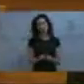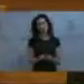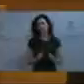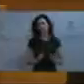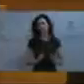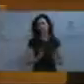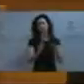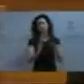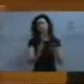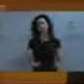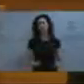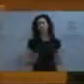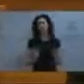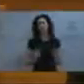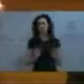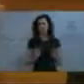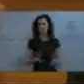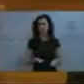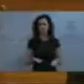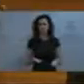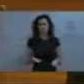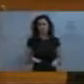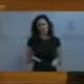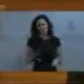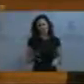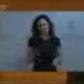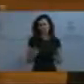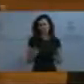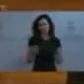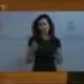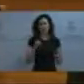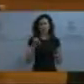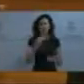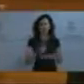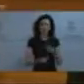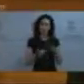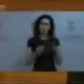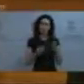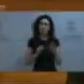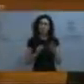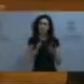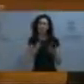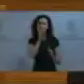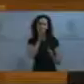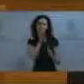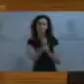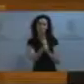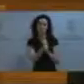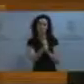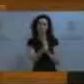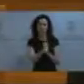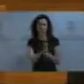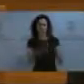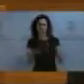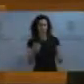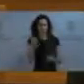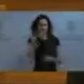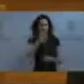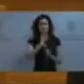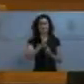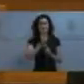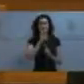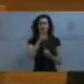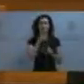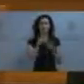su manera, así como que bueno, que sí, que lo han hecho ya y que están en ello. Por supuesto, sabremos de esas soluciones dentro de 2